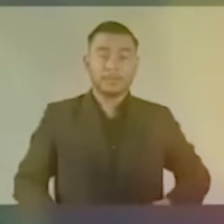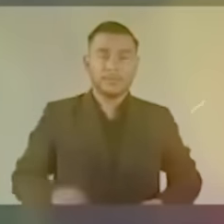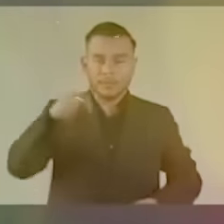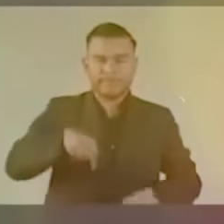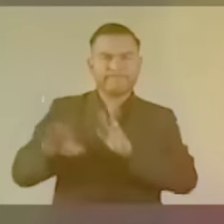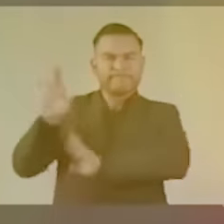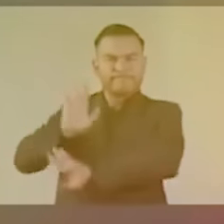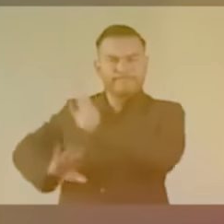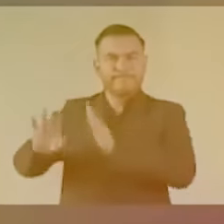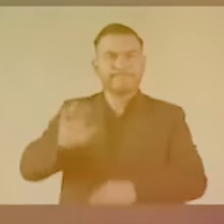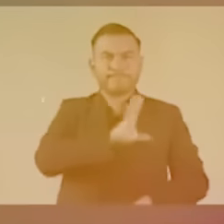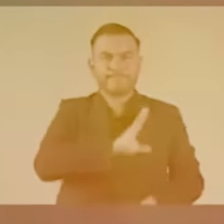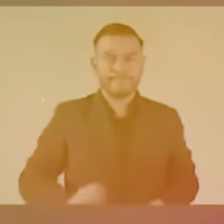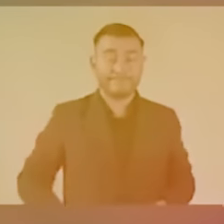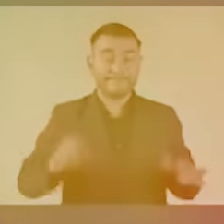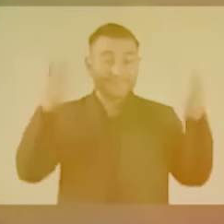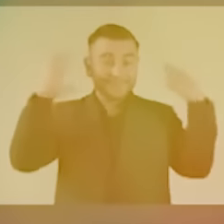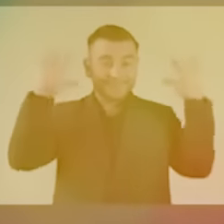país.